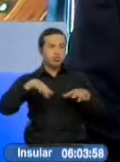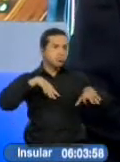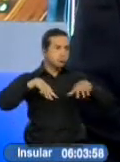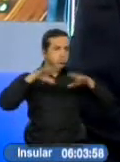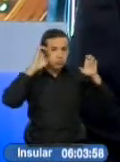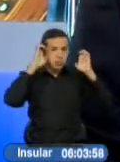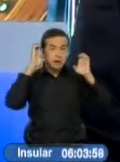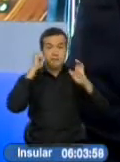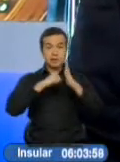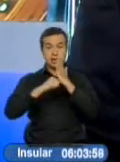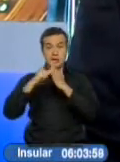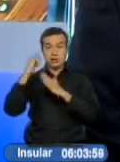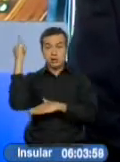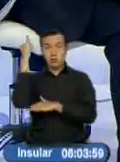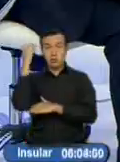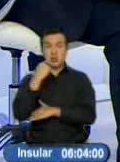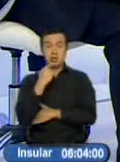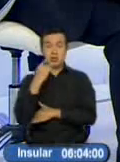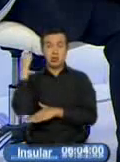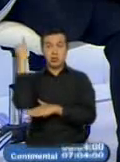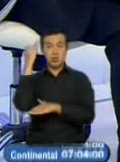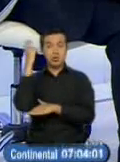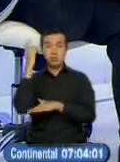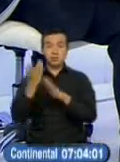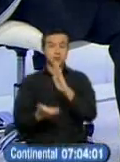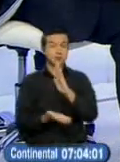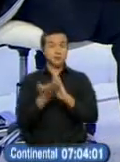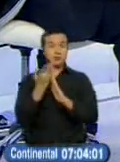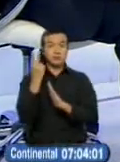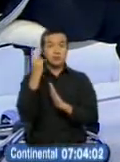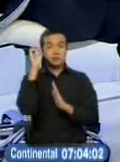la ministra de Industria ha dicho el sector industrial debe crecer por lo